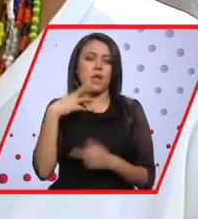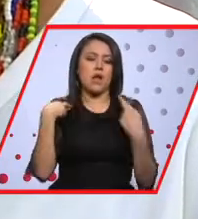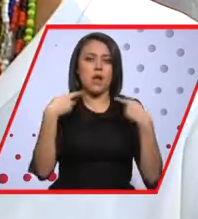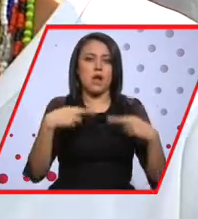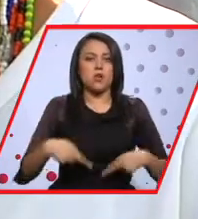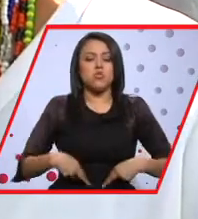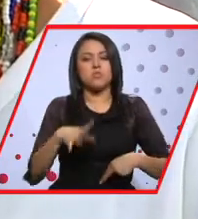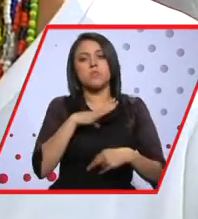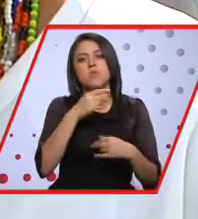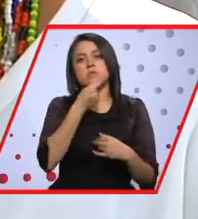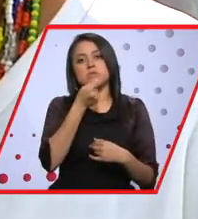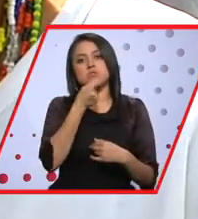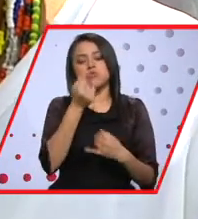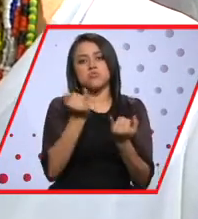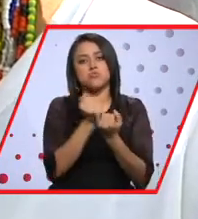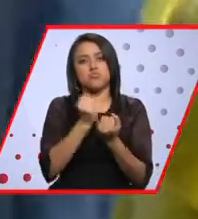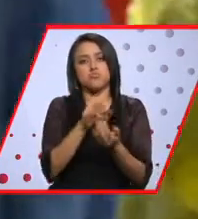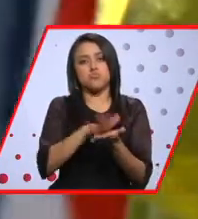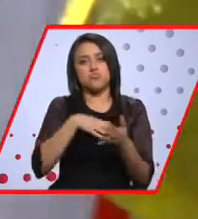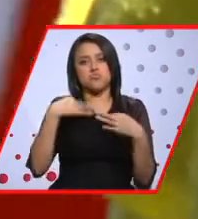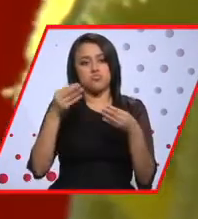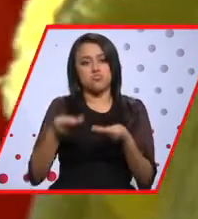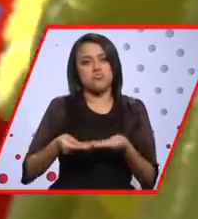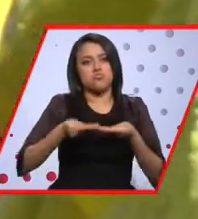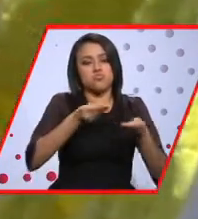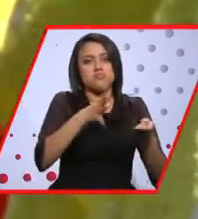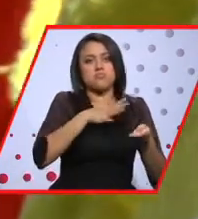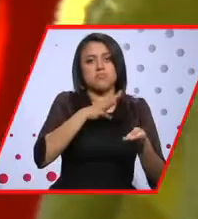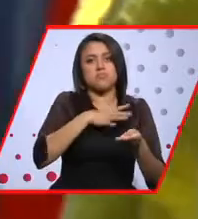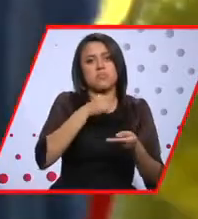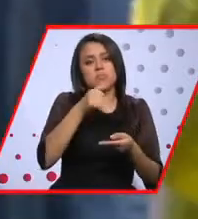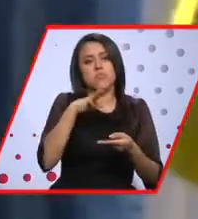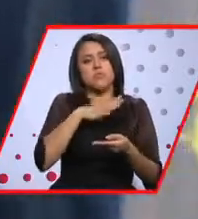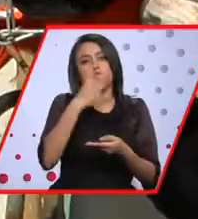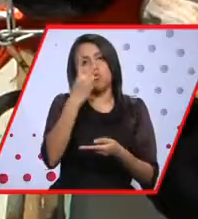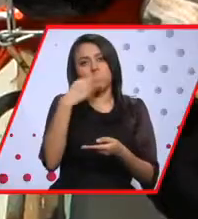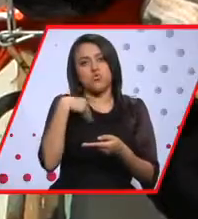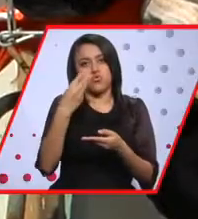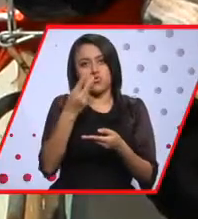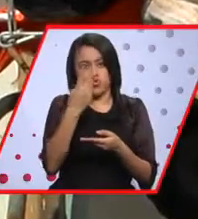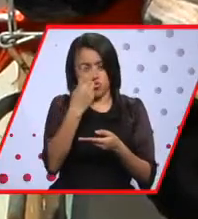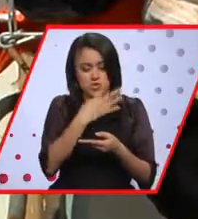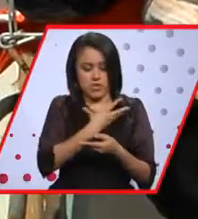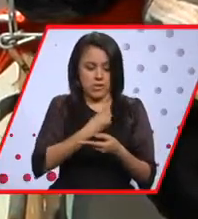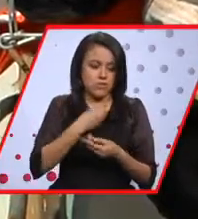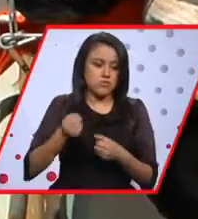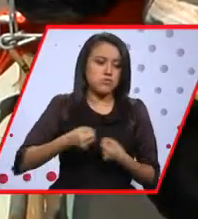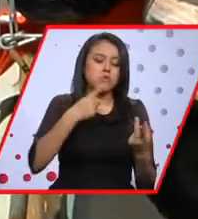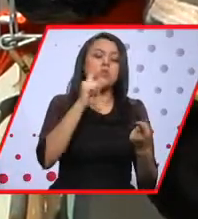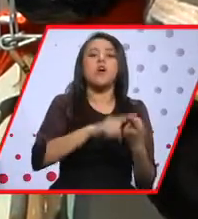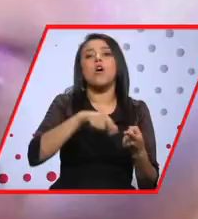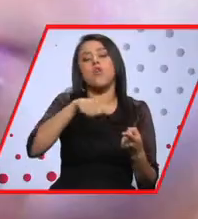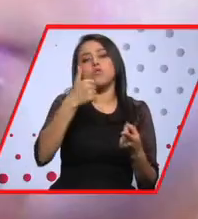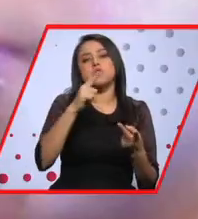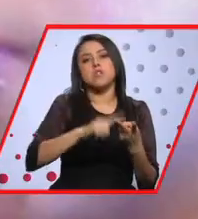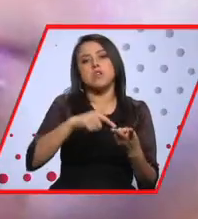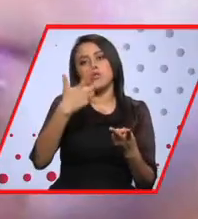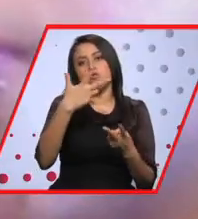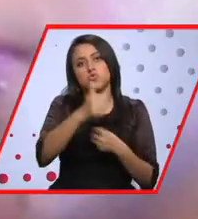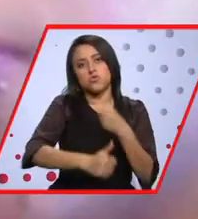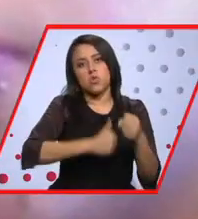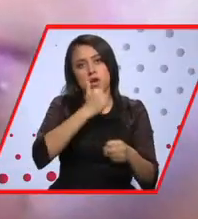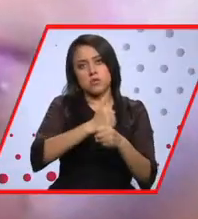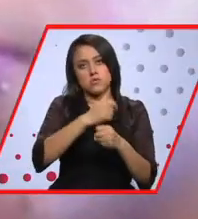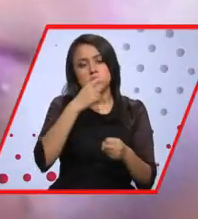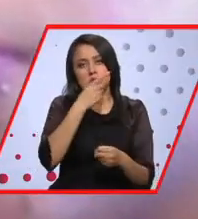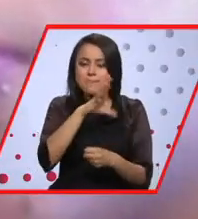niños y sus papeles para que yo ya me hiciera cargo de ellos. Fue así que quedaron a su cargo 2 de ellos, actualmente de 11 y 8 años de edad. Y estuvo de acuerdo,